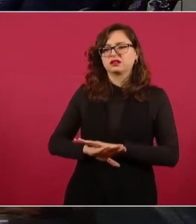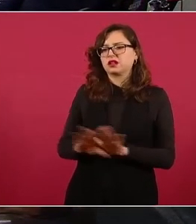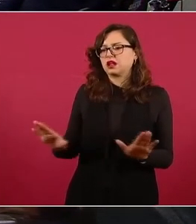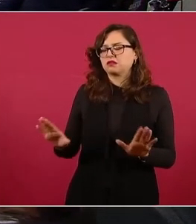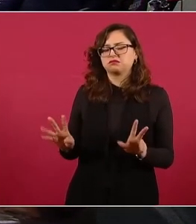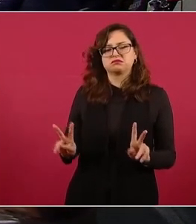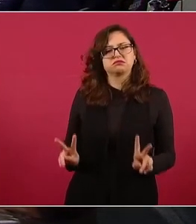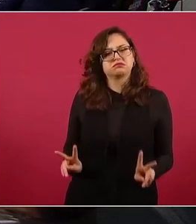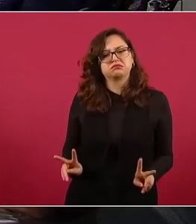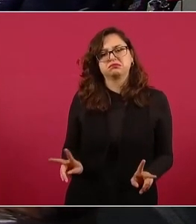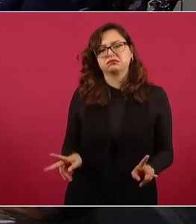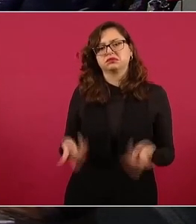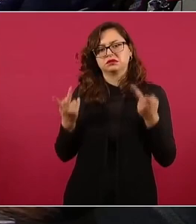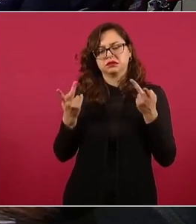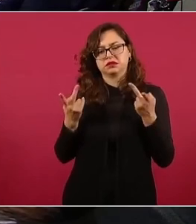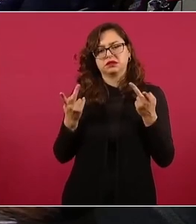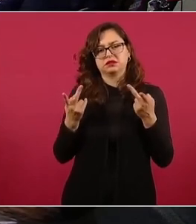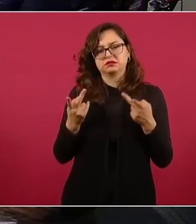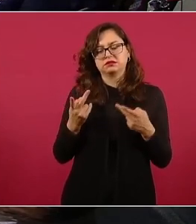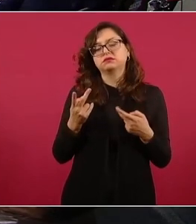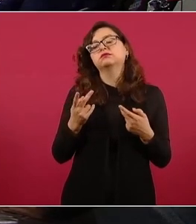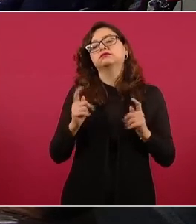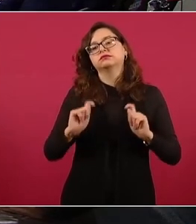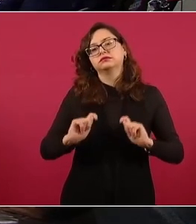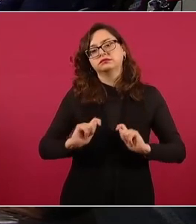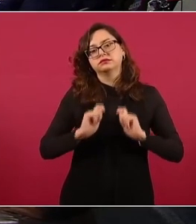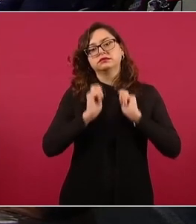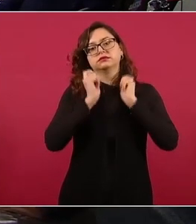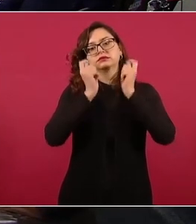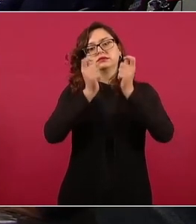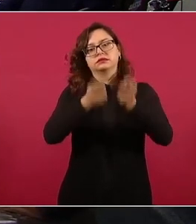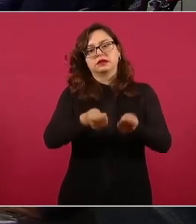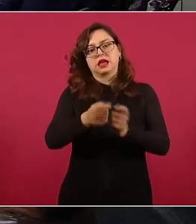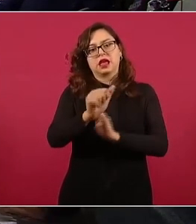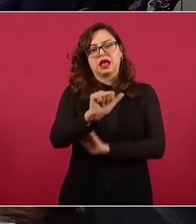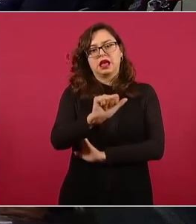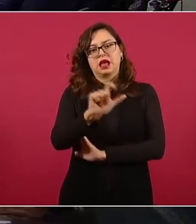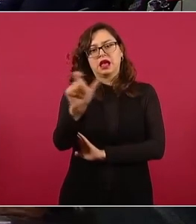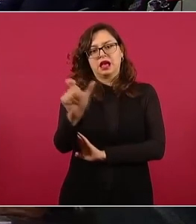AXA sus acciones. Y después, pero